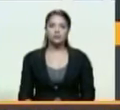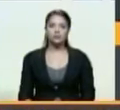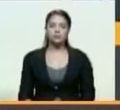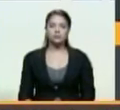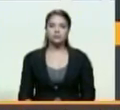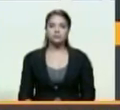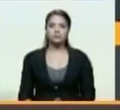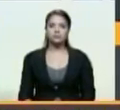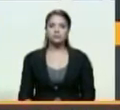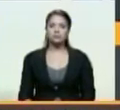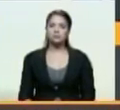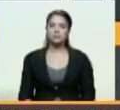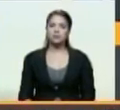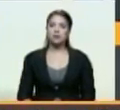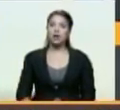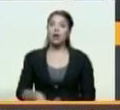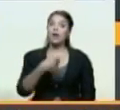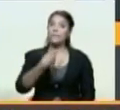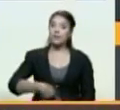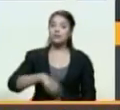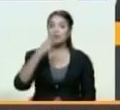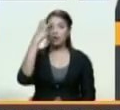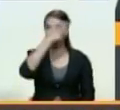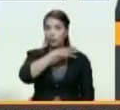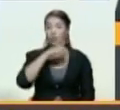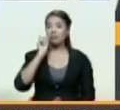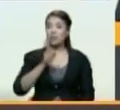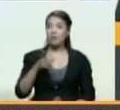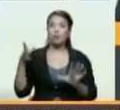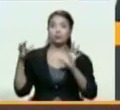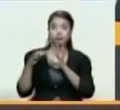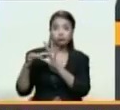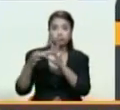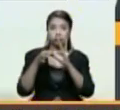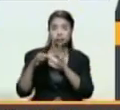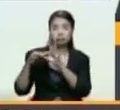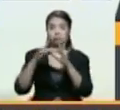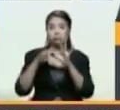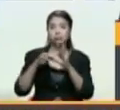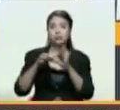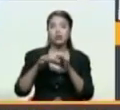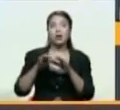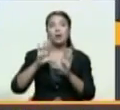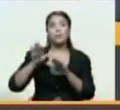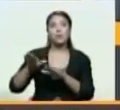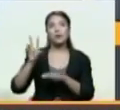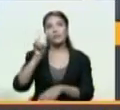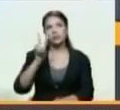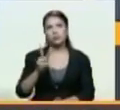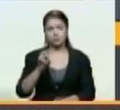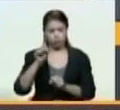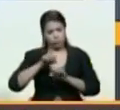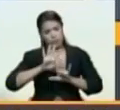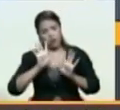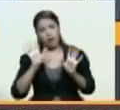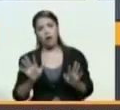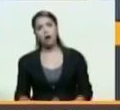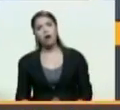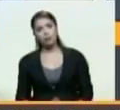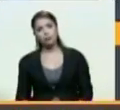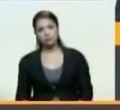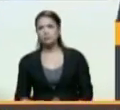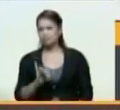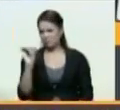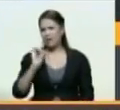La agresividad del presidente Trump va a unificar la posición latinoamericana hacia Venezuela, es lo que está diciendo. Absolutamente. Bueno, ya ha